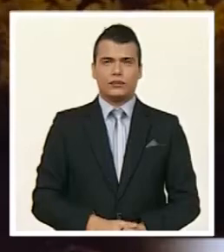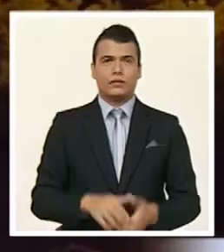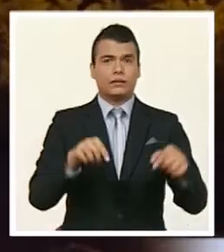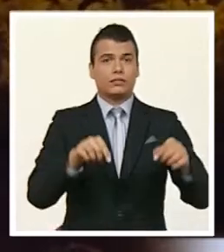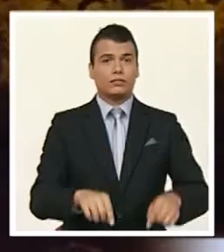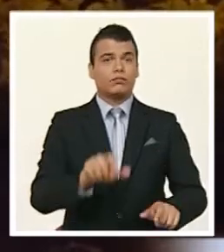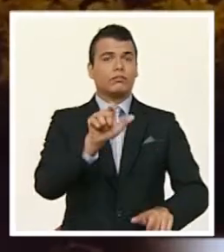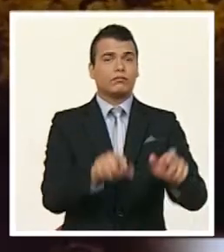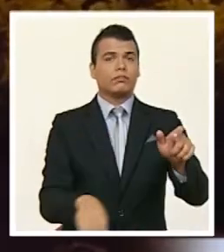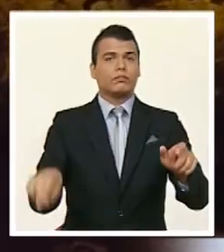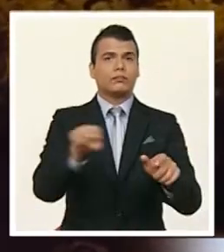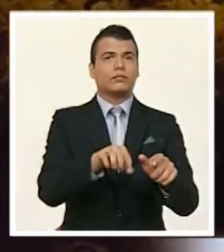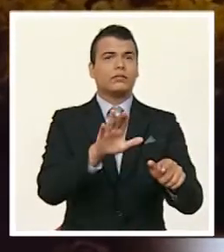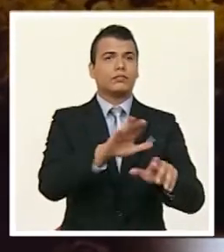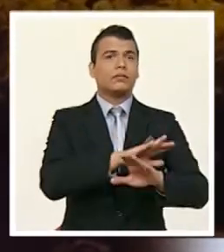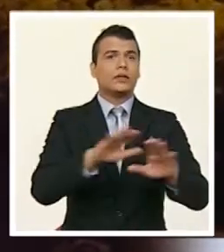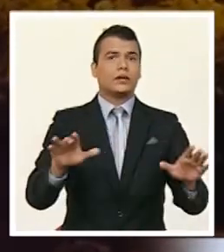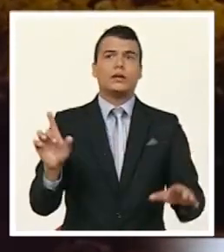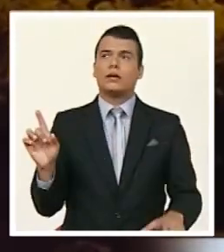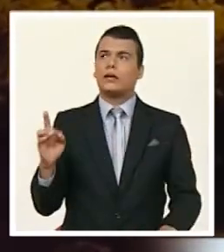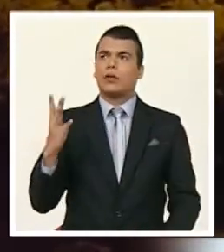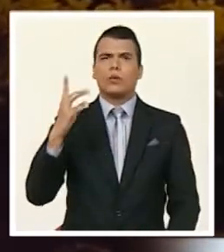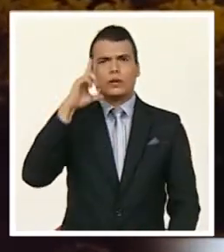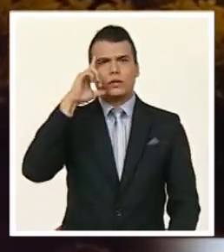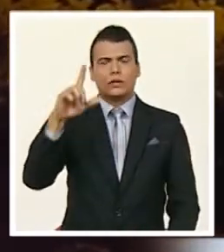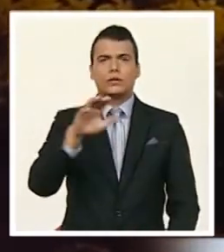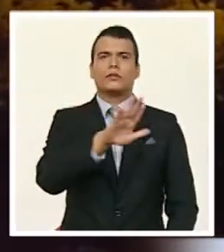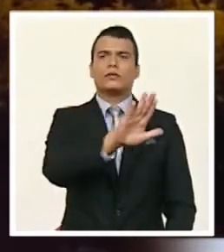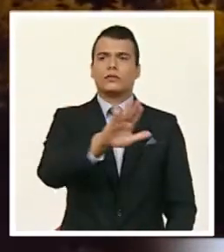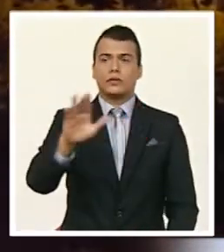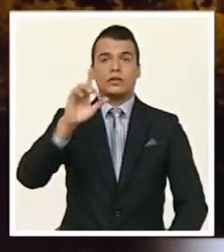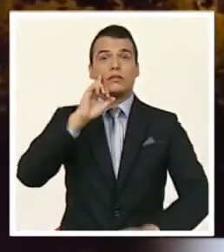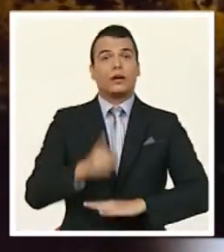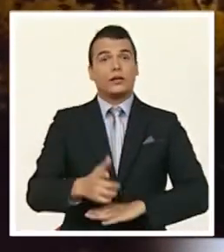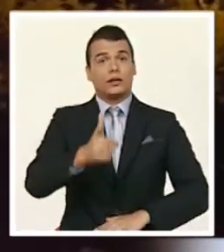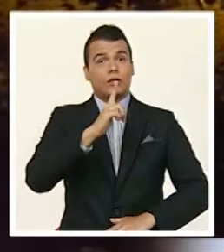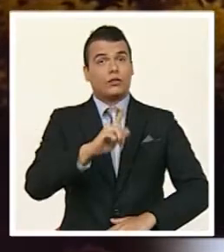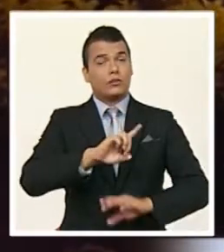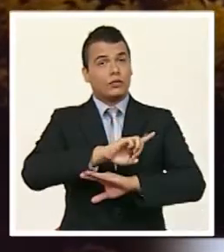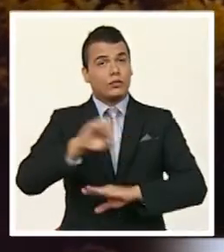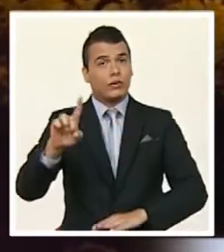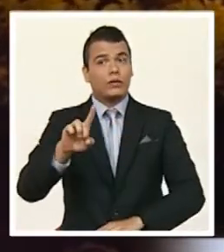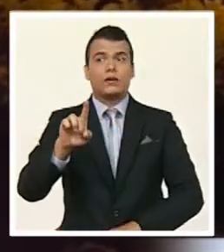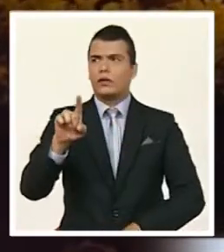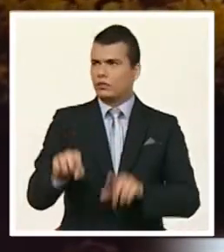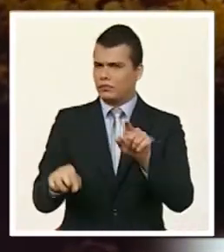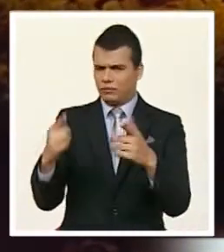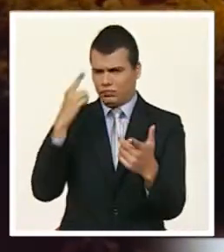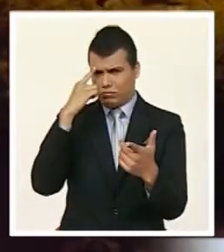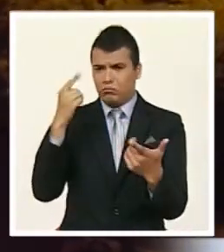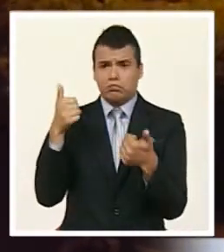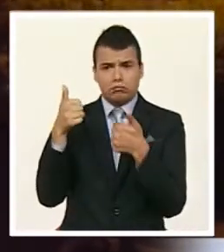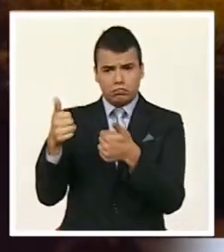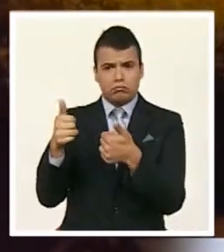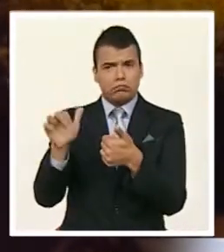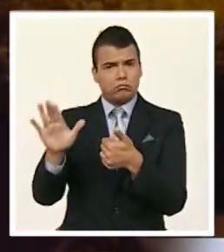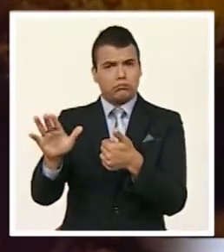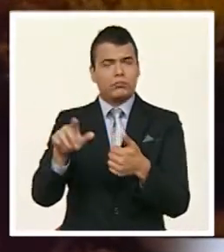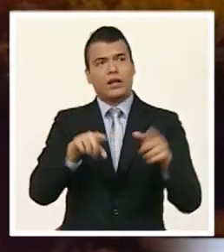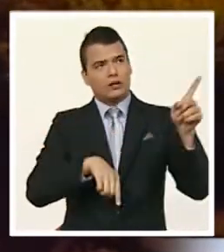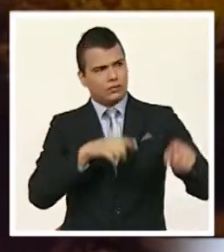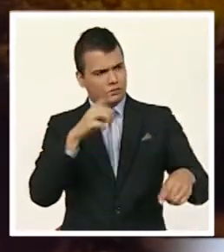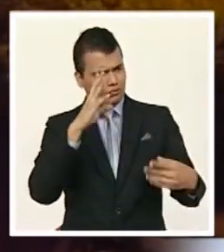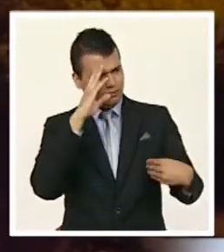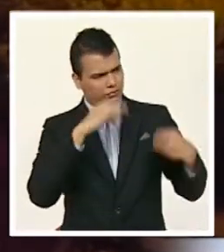Aquí la población, a pesar de que ya llevan 4 días del decreto de ley seca, algunos la califican como positiva, mientras que otros dicen que